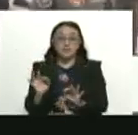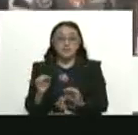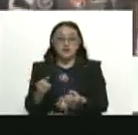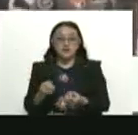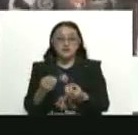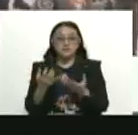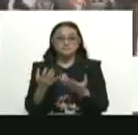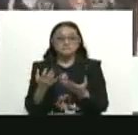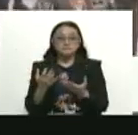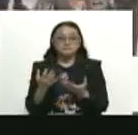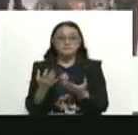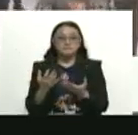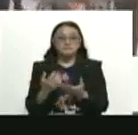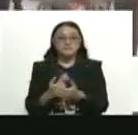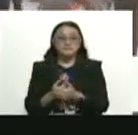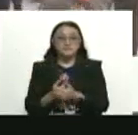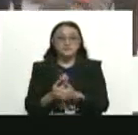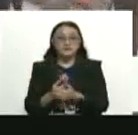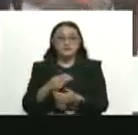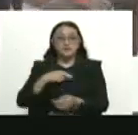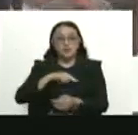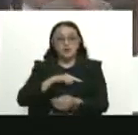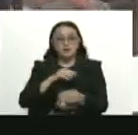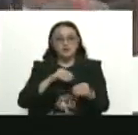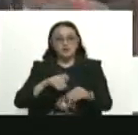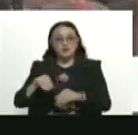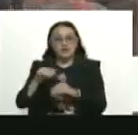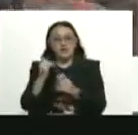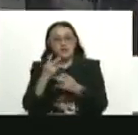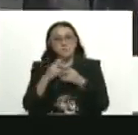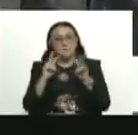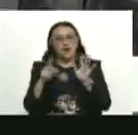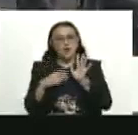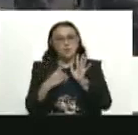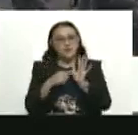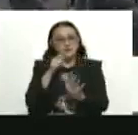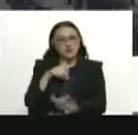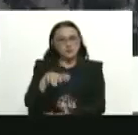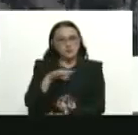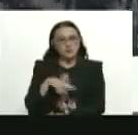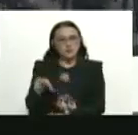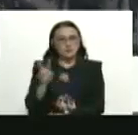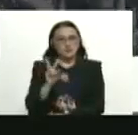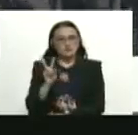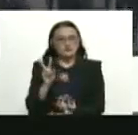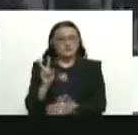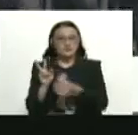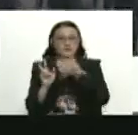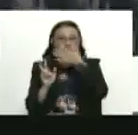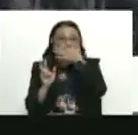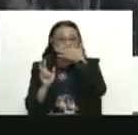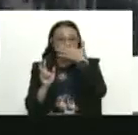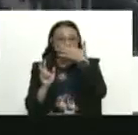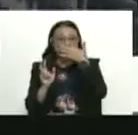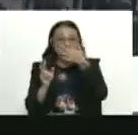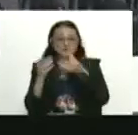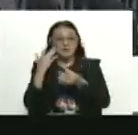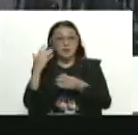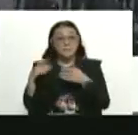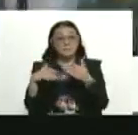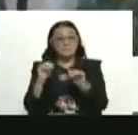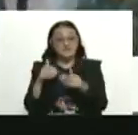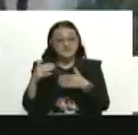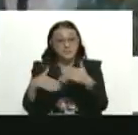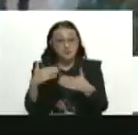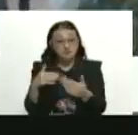garantice la inexpugnabilidad de nuestro territorio y la paz plena para el pueblo venezolano. Cuando nos acercamos a un proceso electoral,